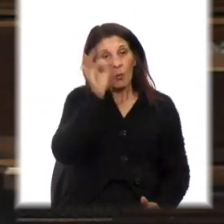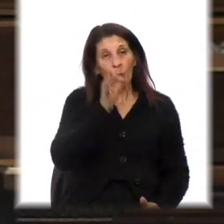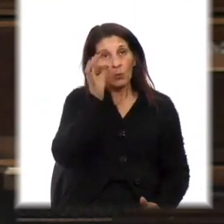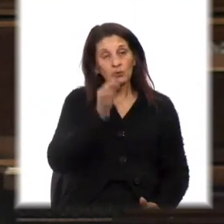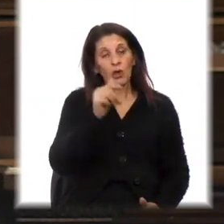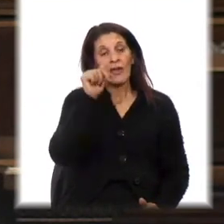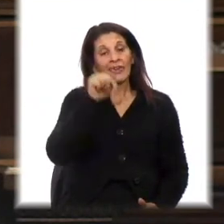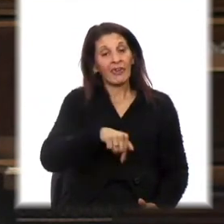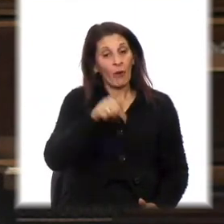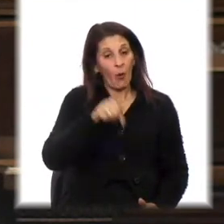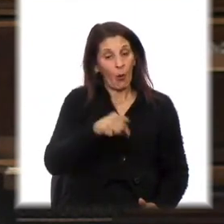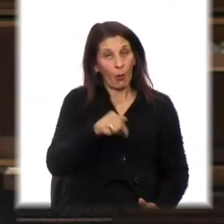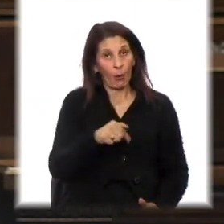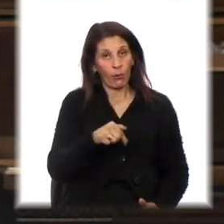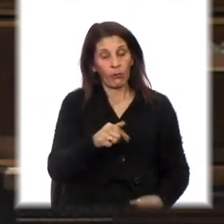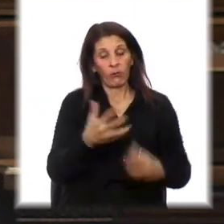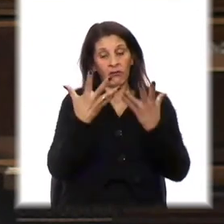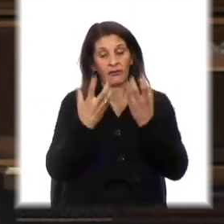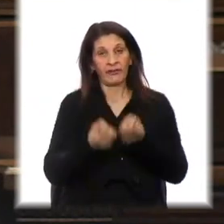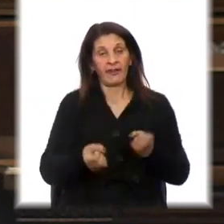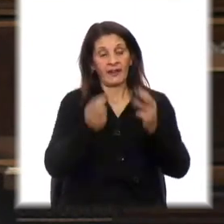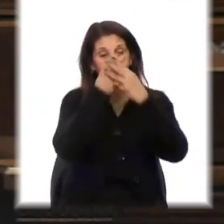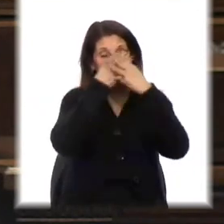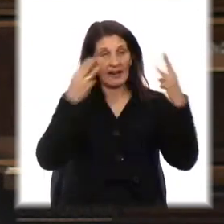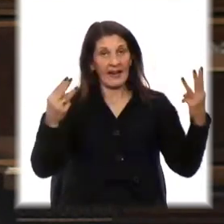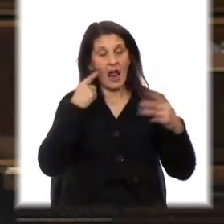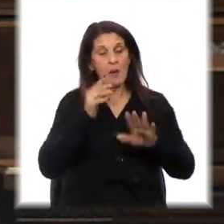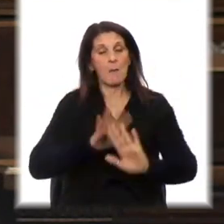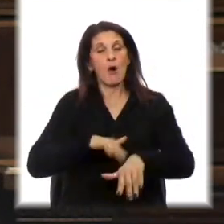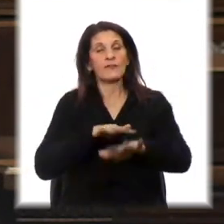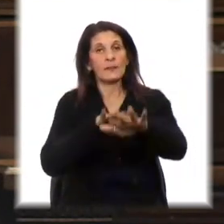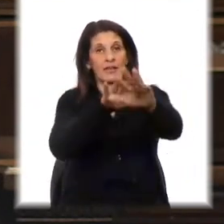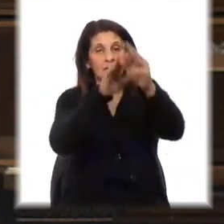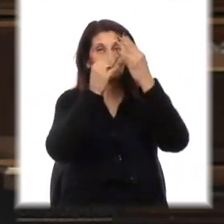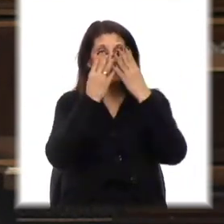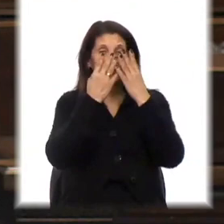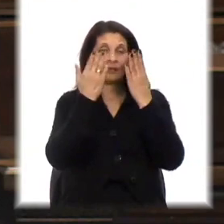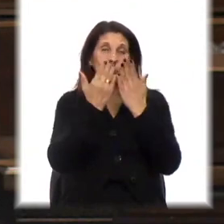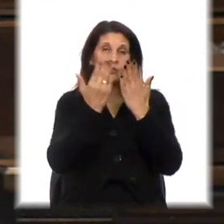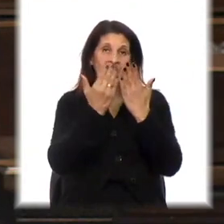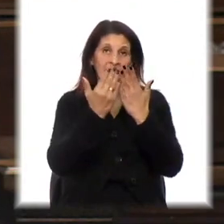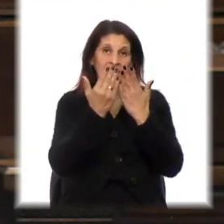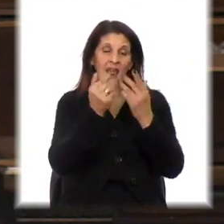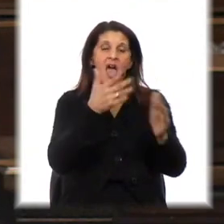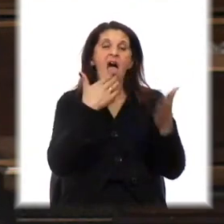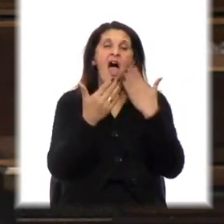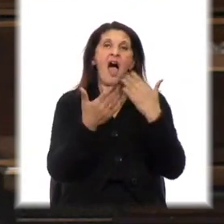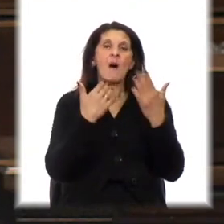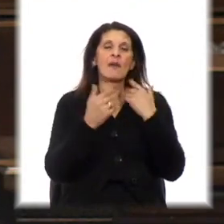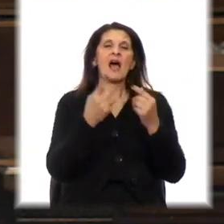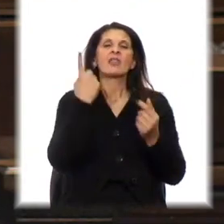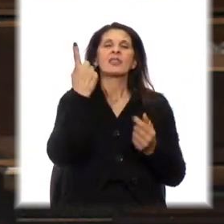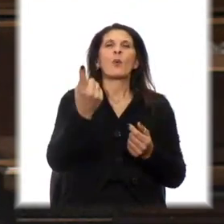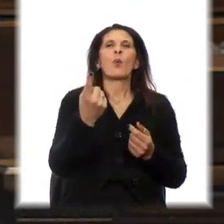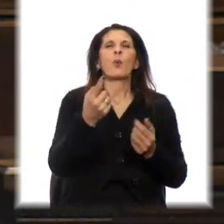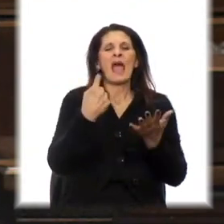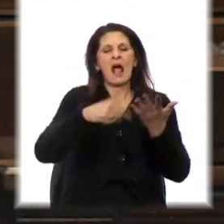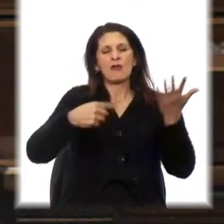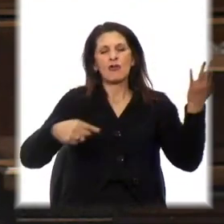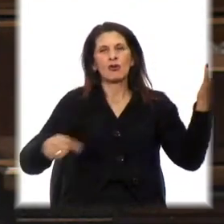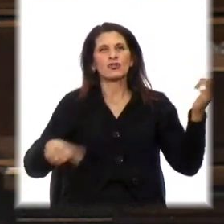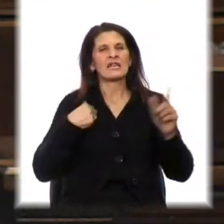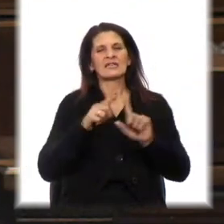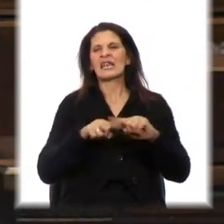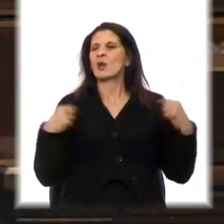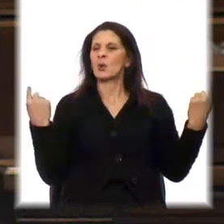pretende generar el movimiento estudiantil del uruguay habla de un estado de cosas que ninguno de nosotros